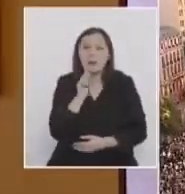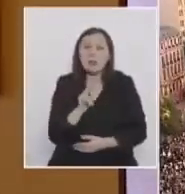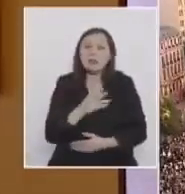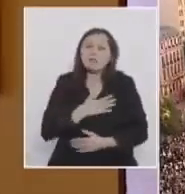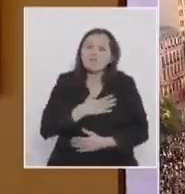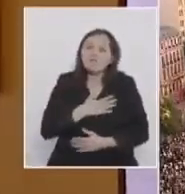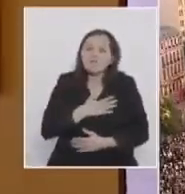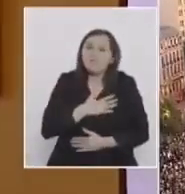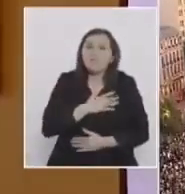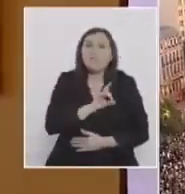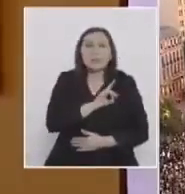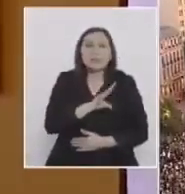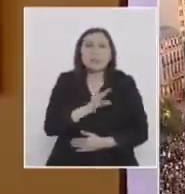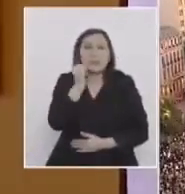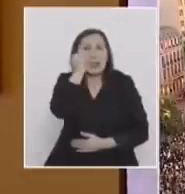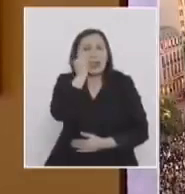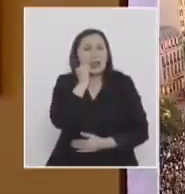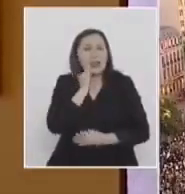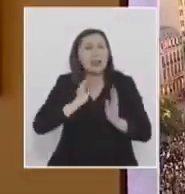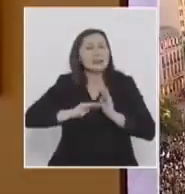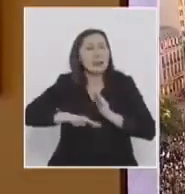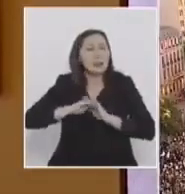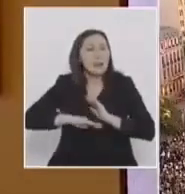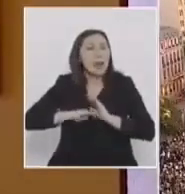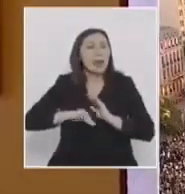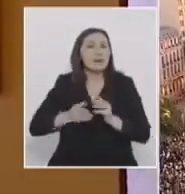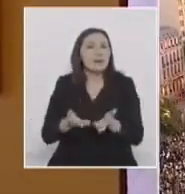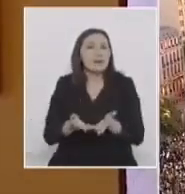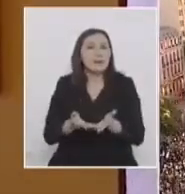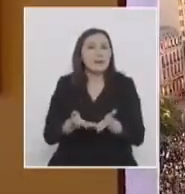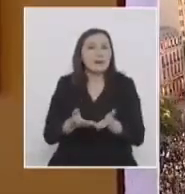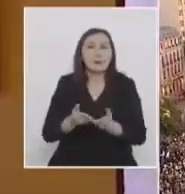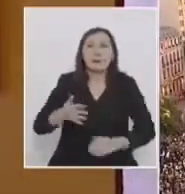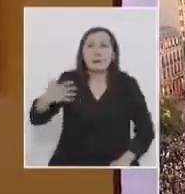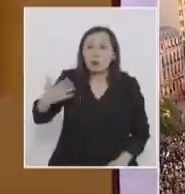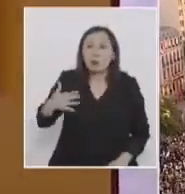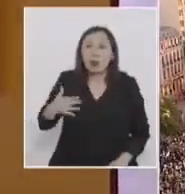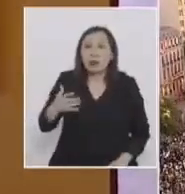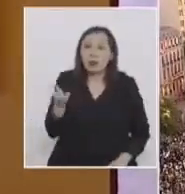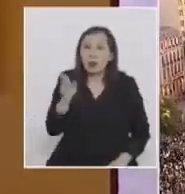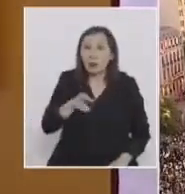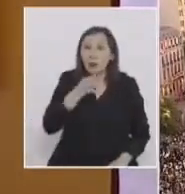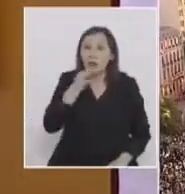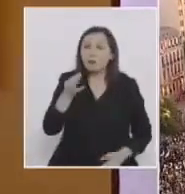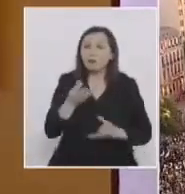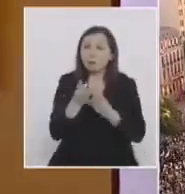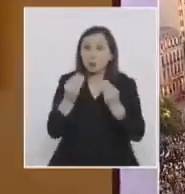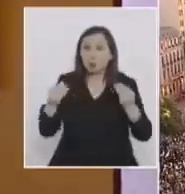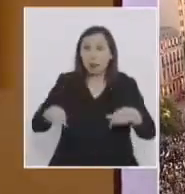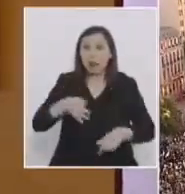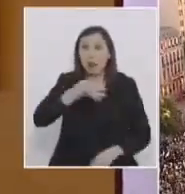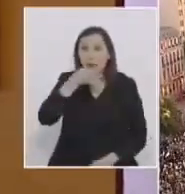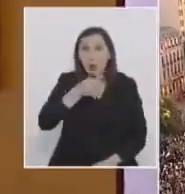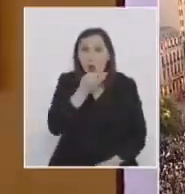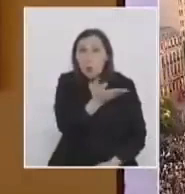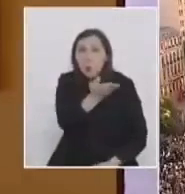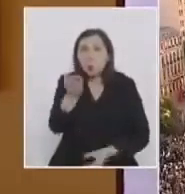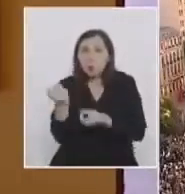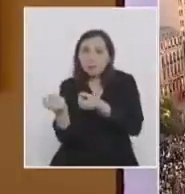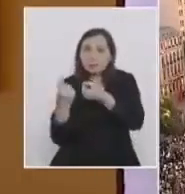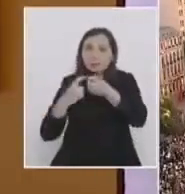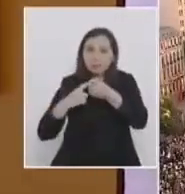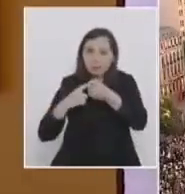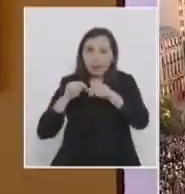añoran a su Chile querido. Porque es central, como he repetido varias veces en este discurso, que ustedes se hagan parte de